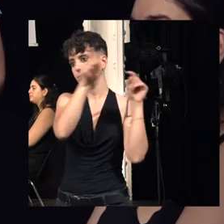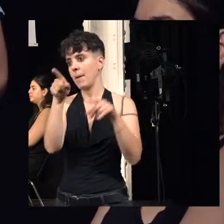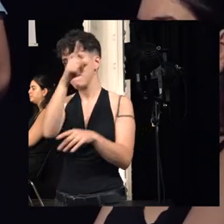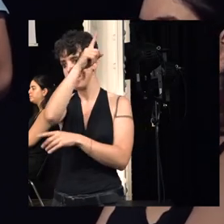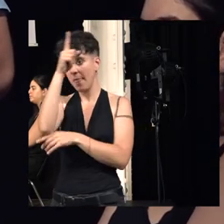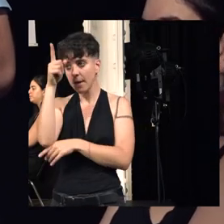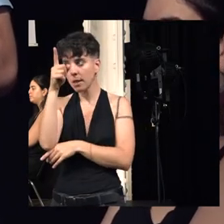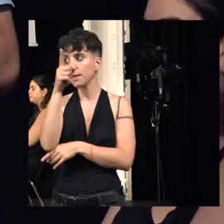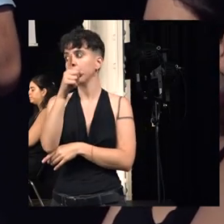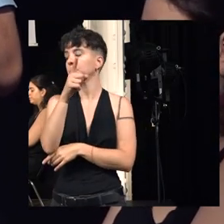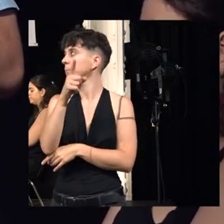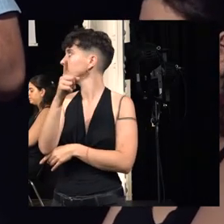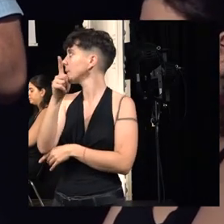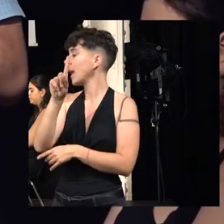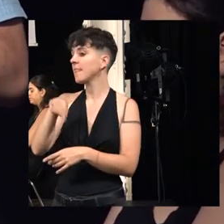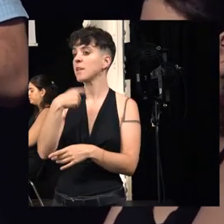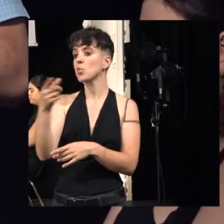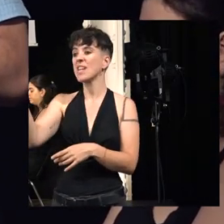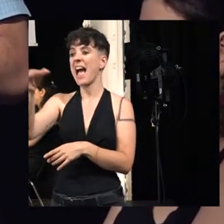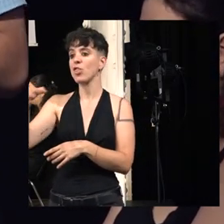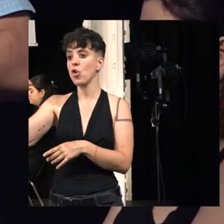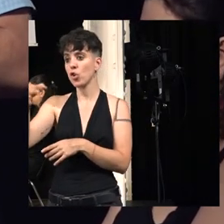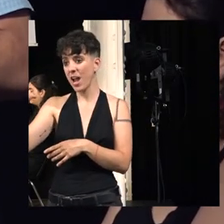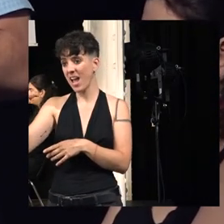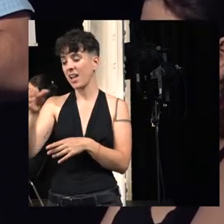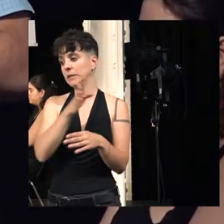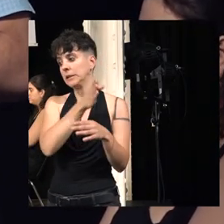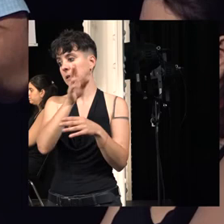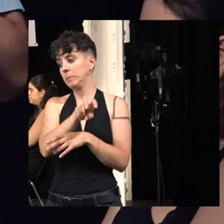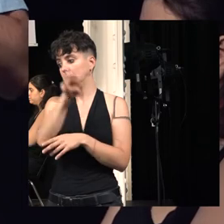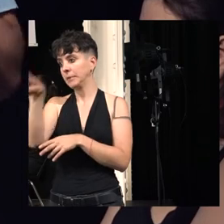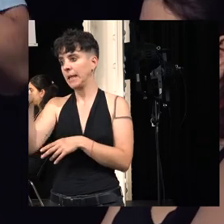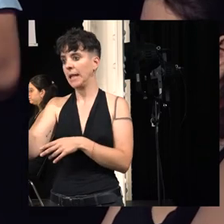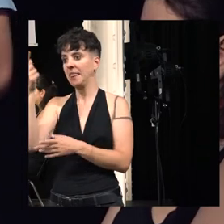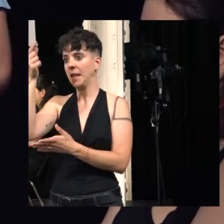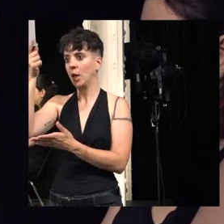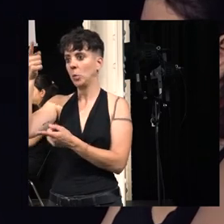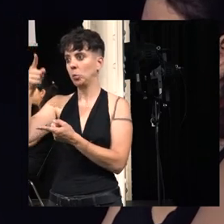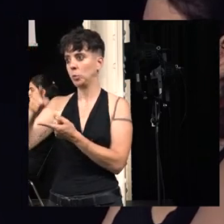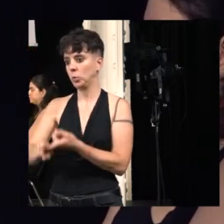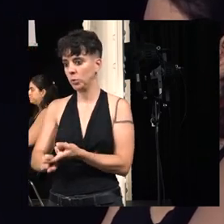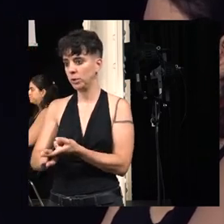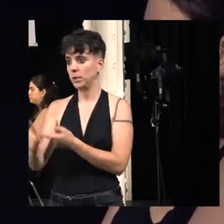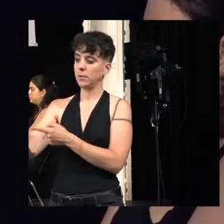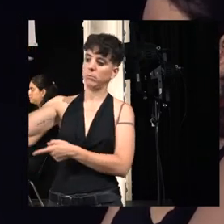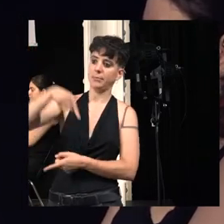luego terminé en Andorra y en Andorra se me acabó el dinero y terminé en Barcelona.